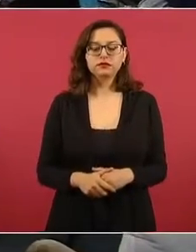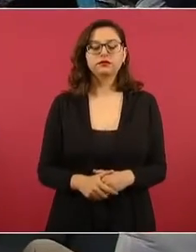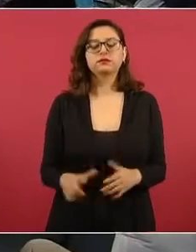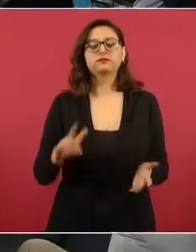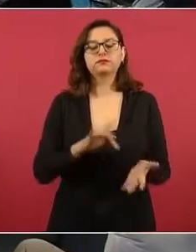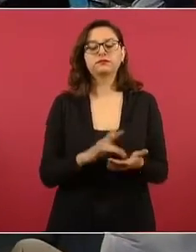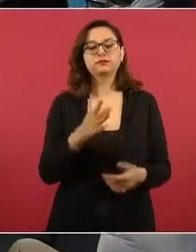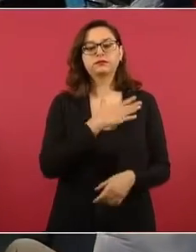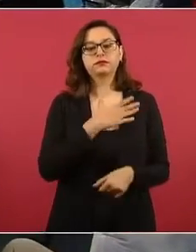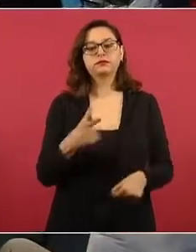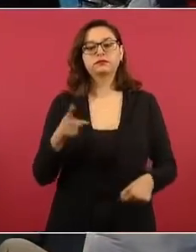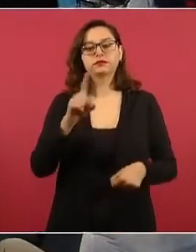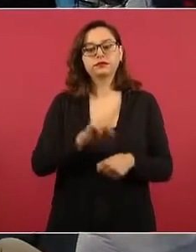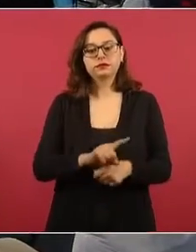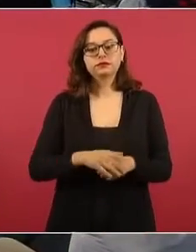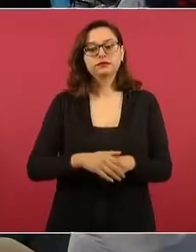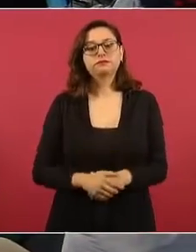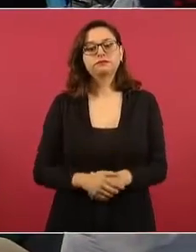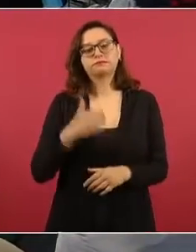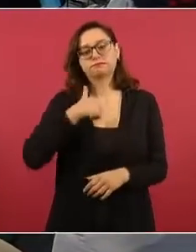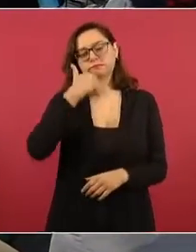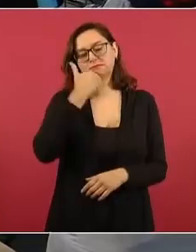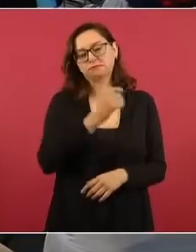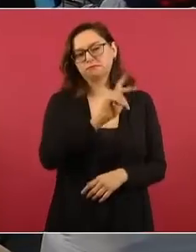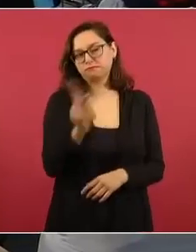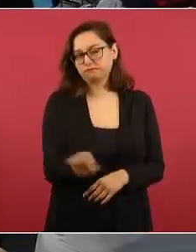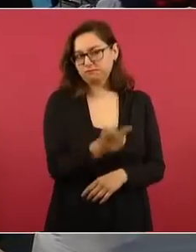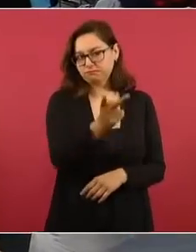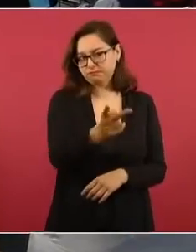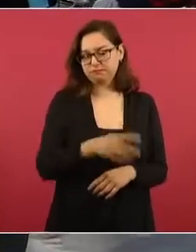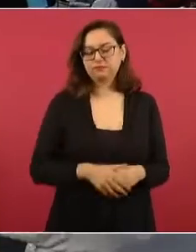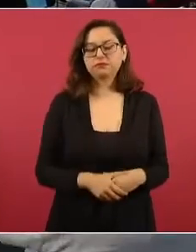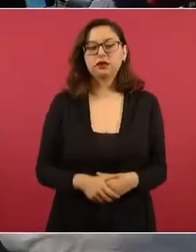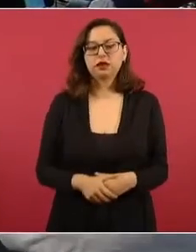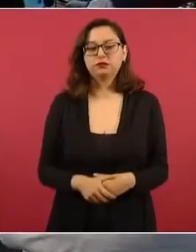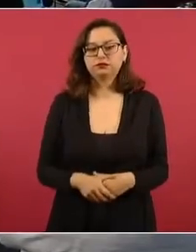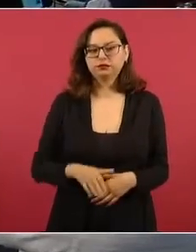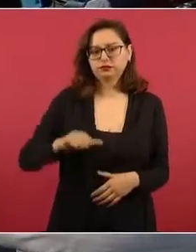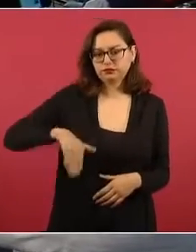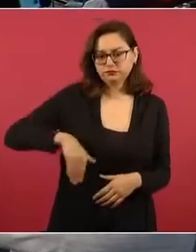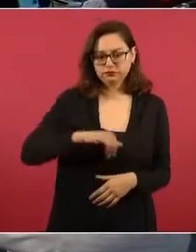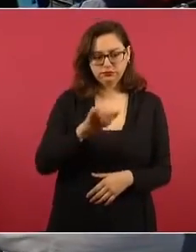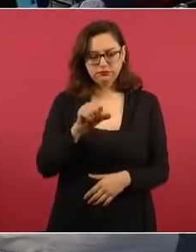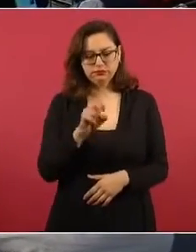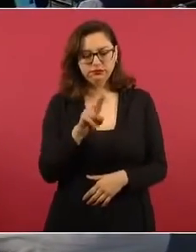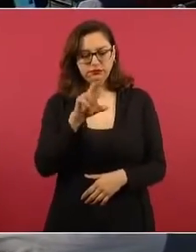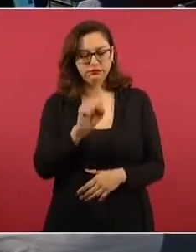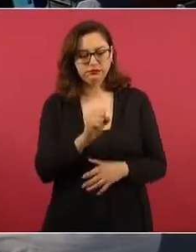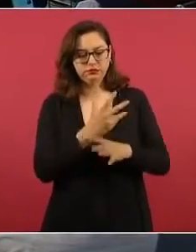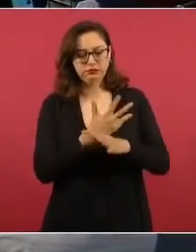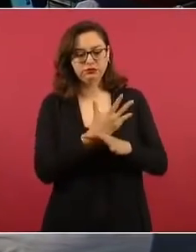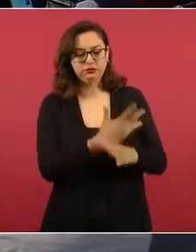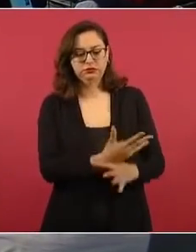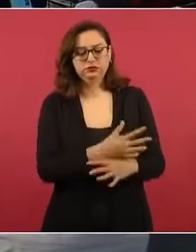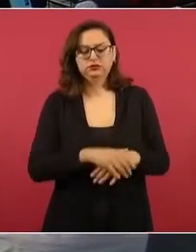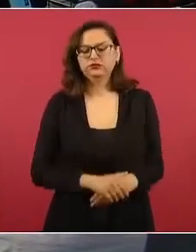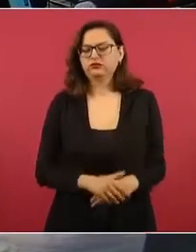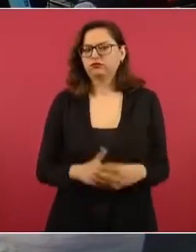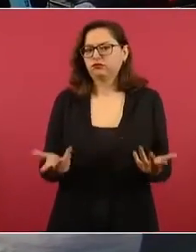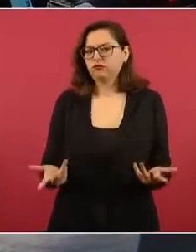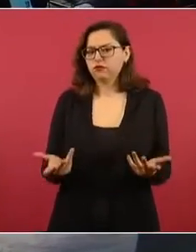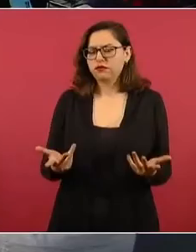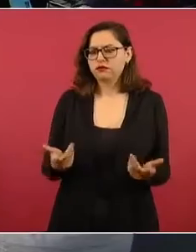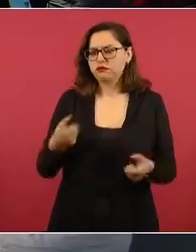Gracias, buenos días. De entrada, preguntar sobre este plan. Decía Jesús algo así como que no tendrían que trabajar para ninguna